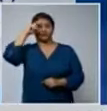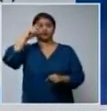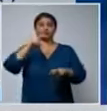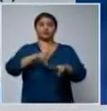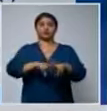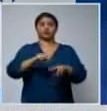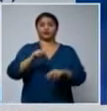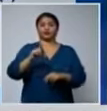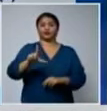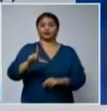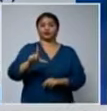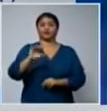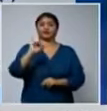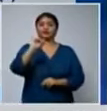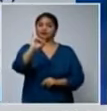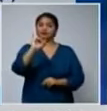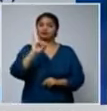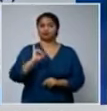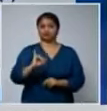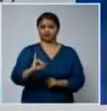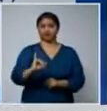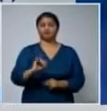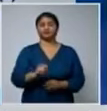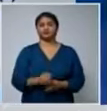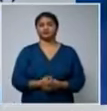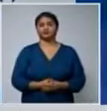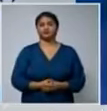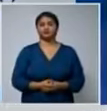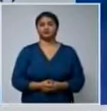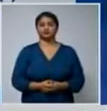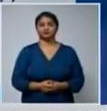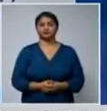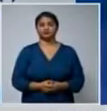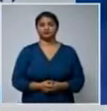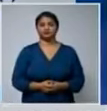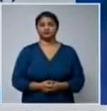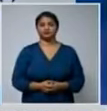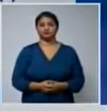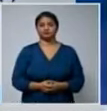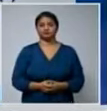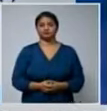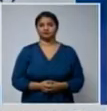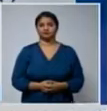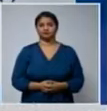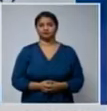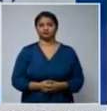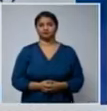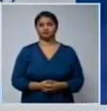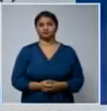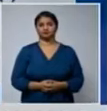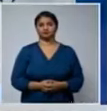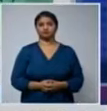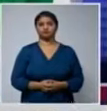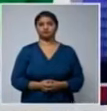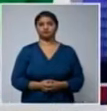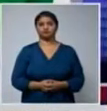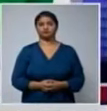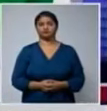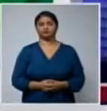6 casos confirmados, cada una de estas, de cada una de estas provincias.